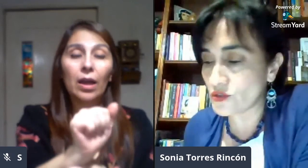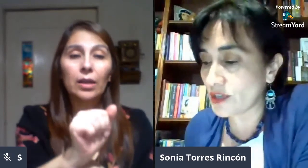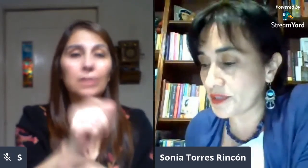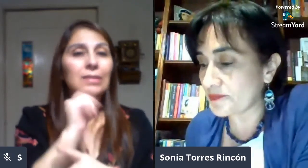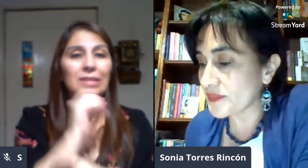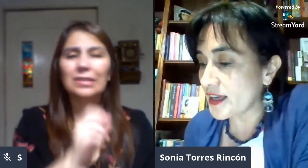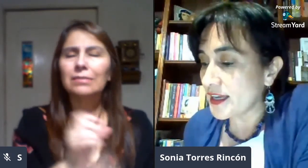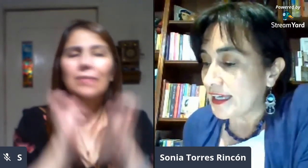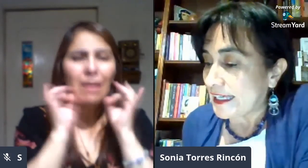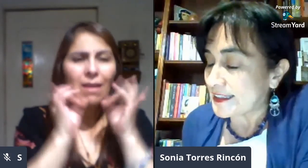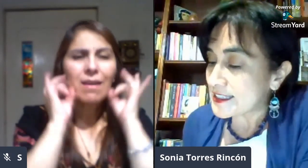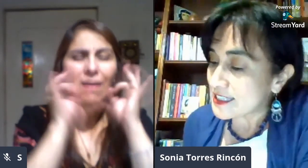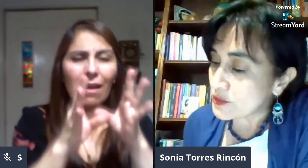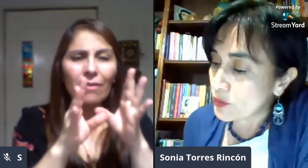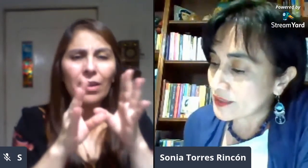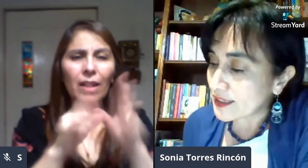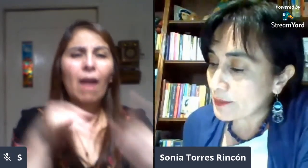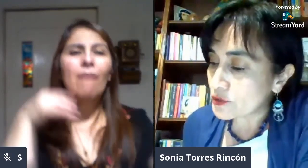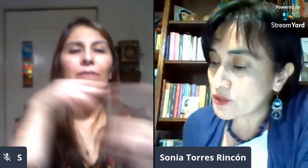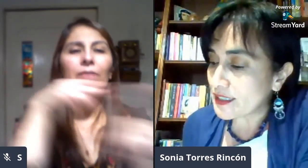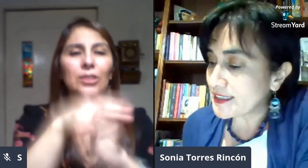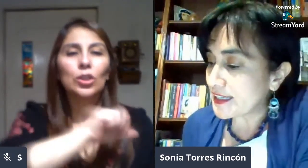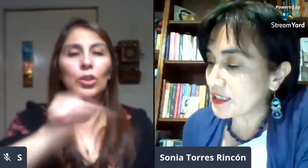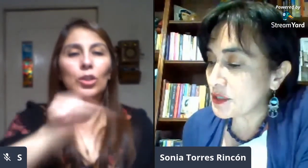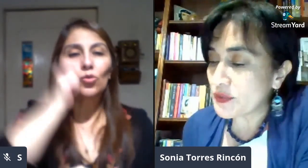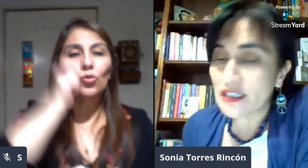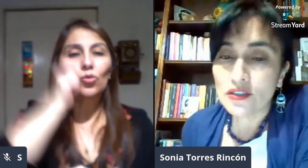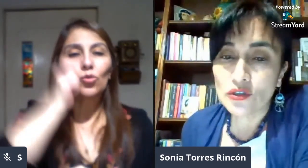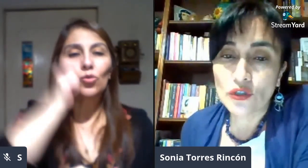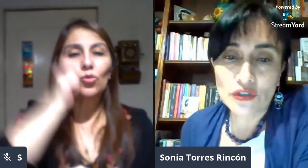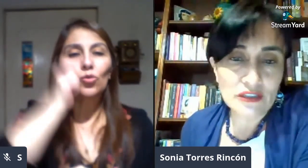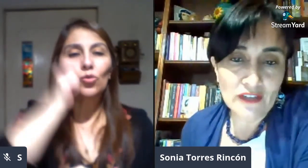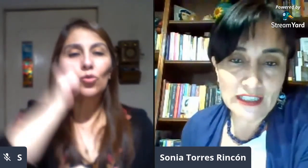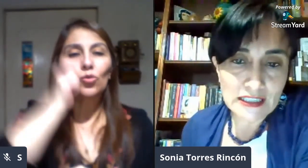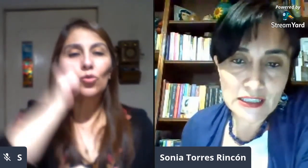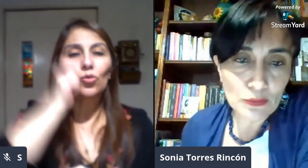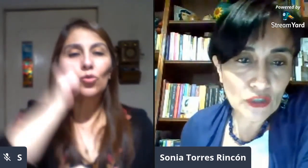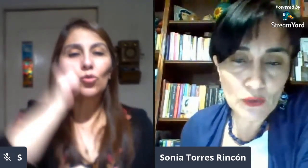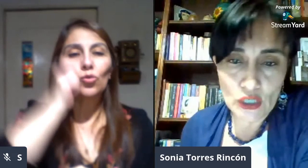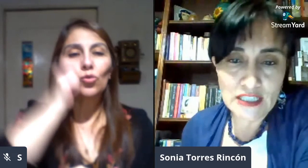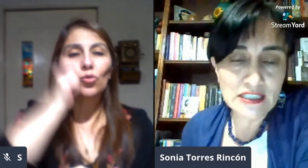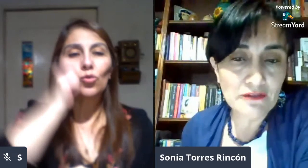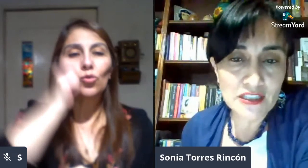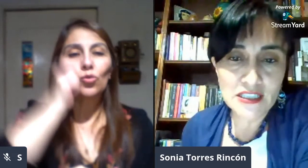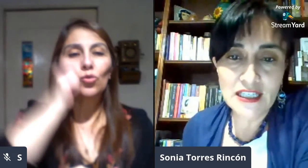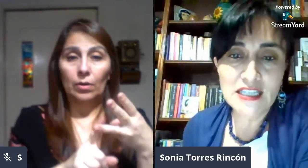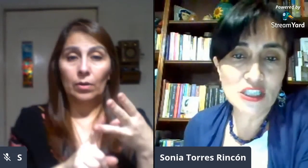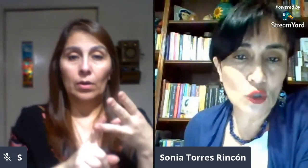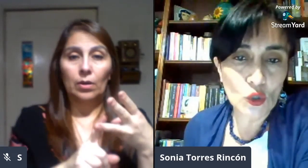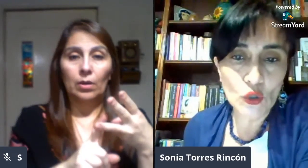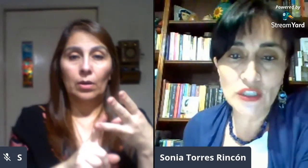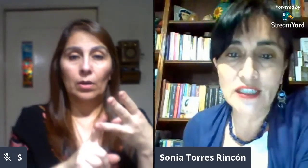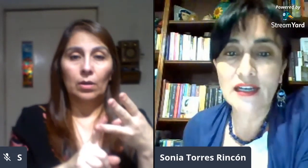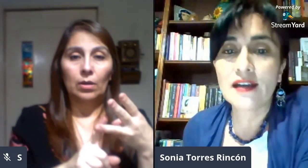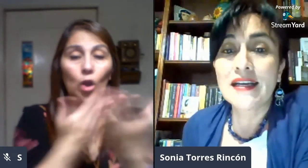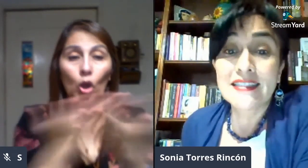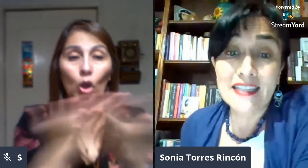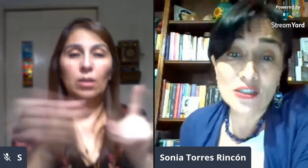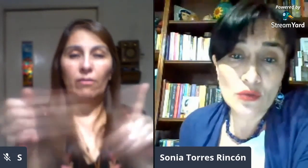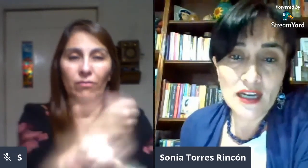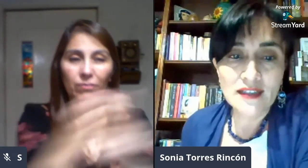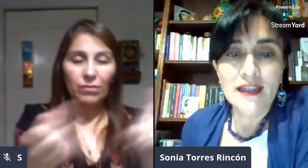derechos humanos también. Tercero, aumenta la posibilidad de vivir los diferentes tipos de violencia física,